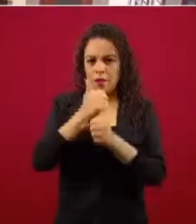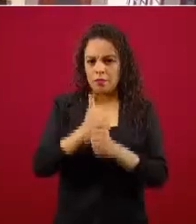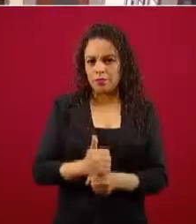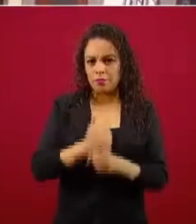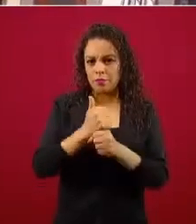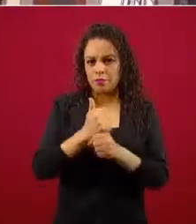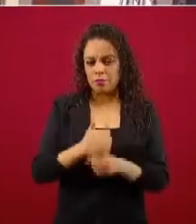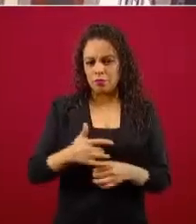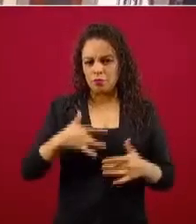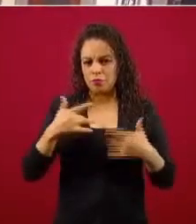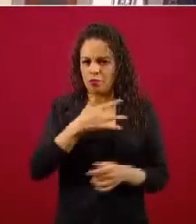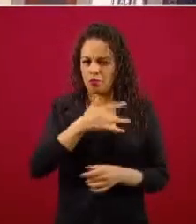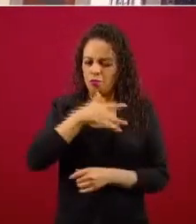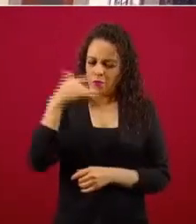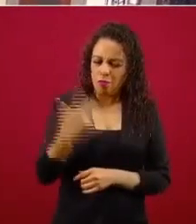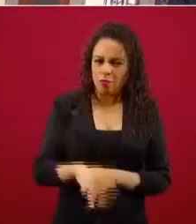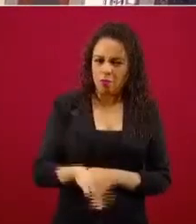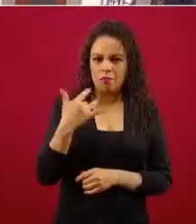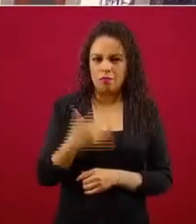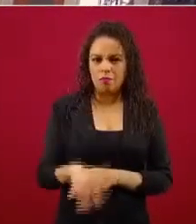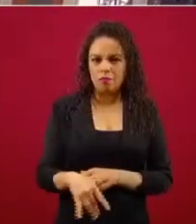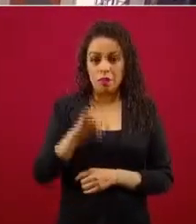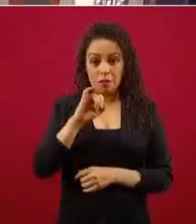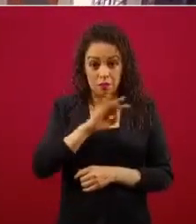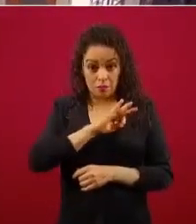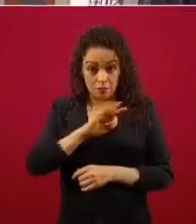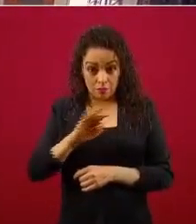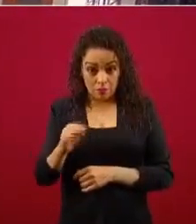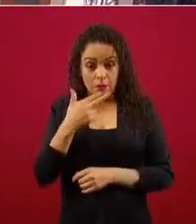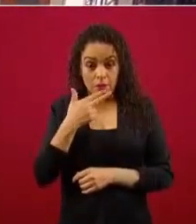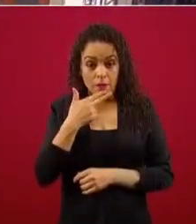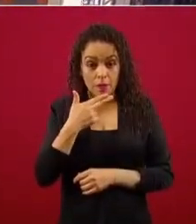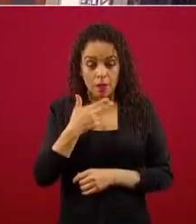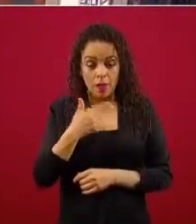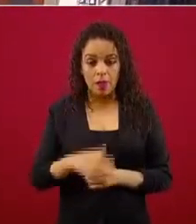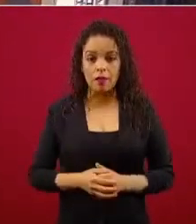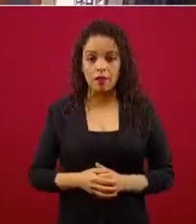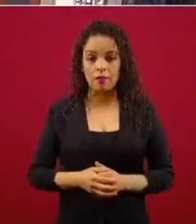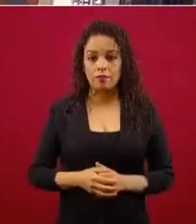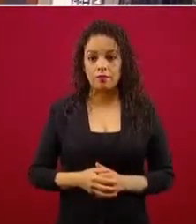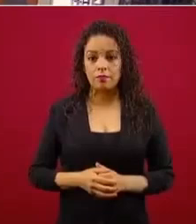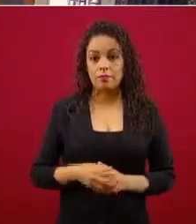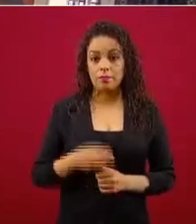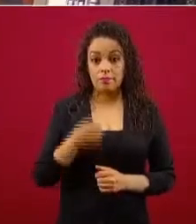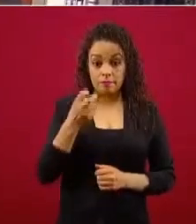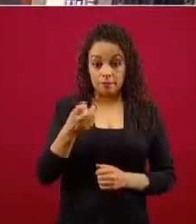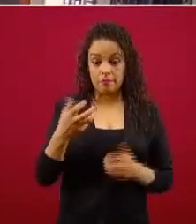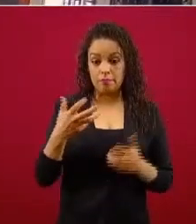si estaba permitido, si eso era ético.